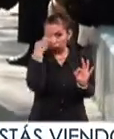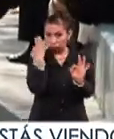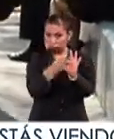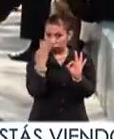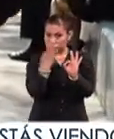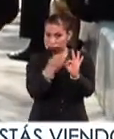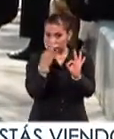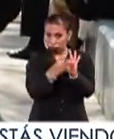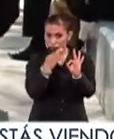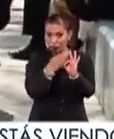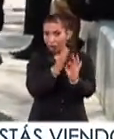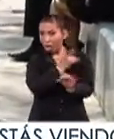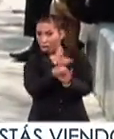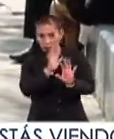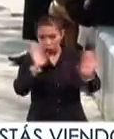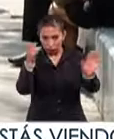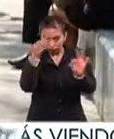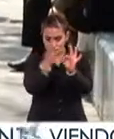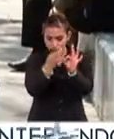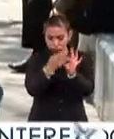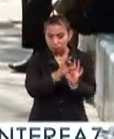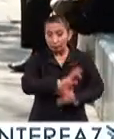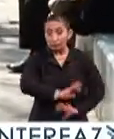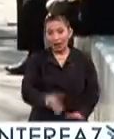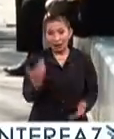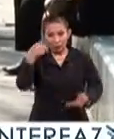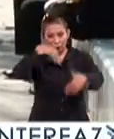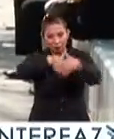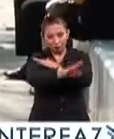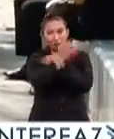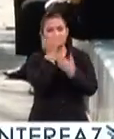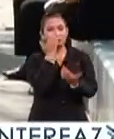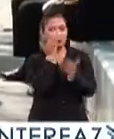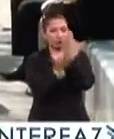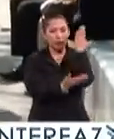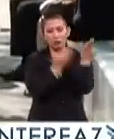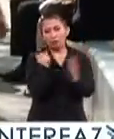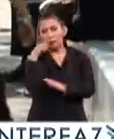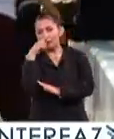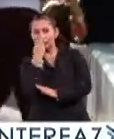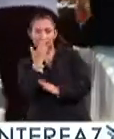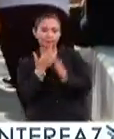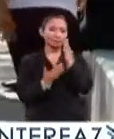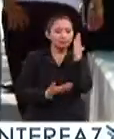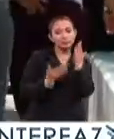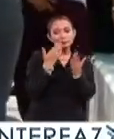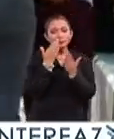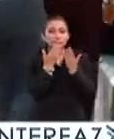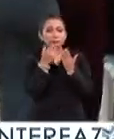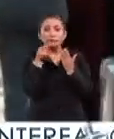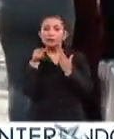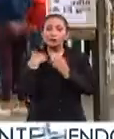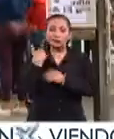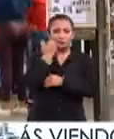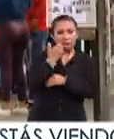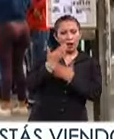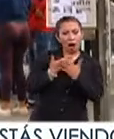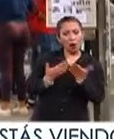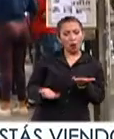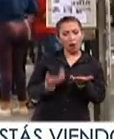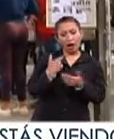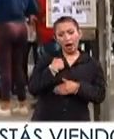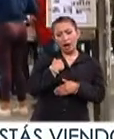manera regular y continúen. Pero una vez que estás ya metido en la educación superior, tienes que buscar cómo